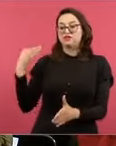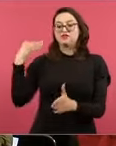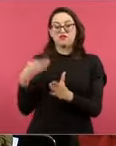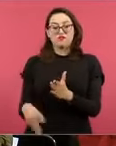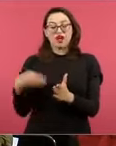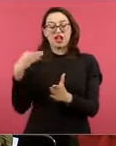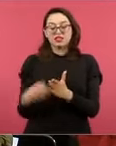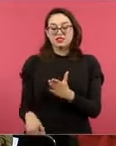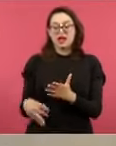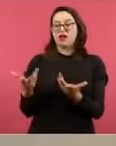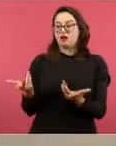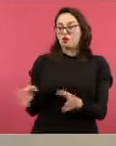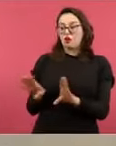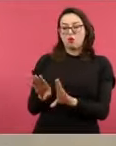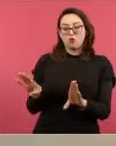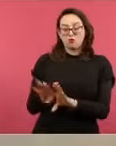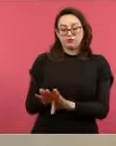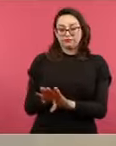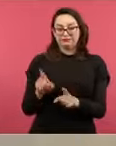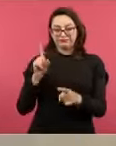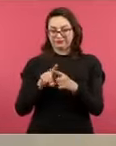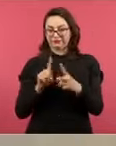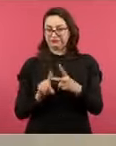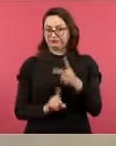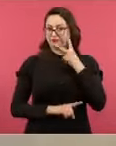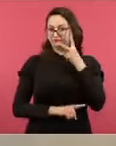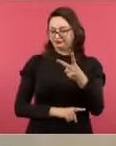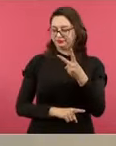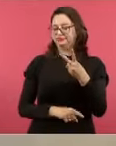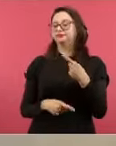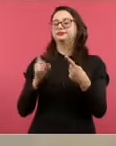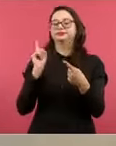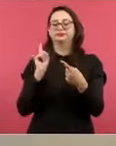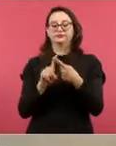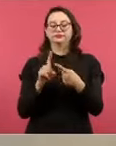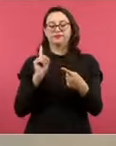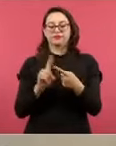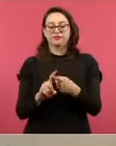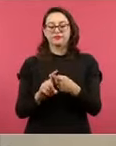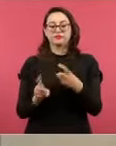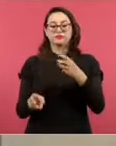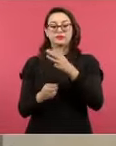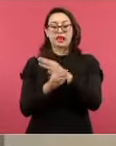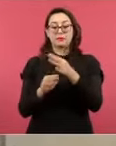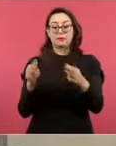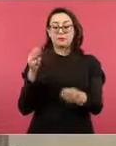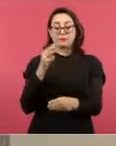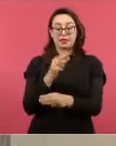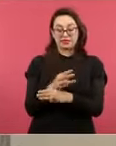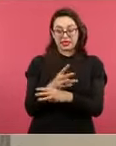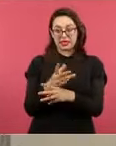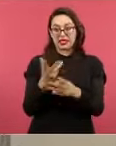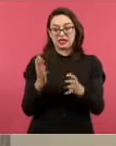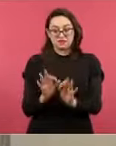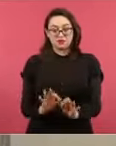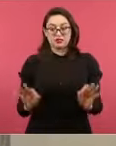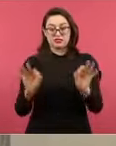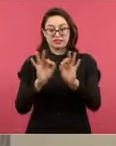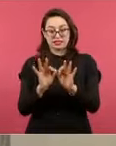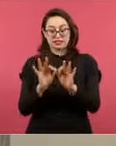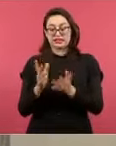dos circunstancias. En primer lugar, vamos a utilizar dos materiales que son fundamentales. Las niñas y los niños con